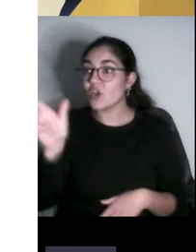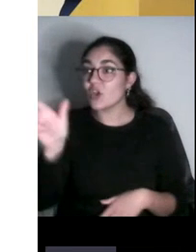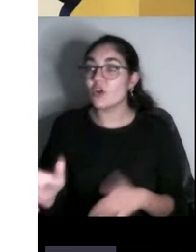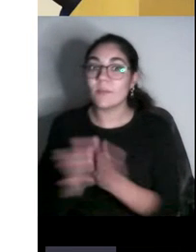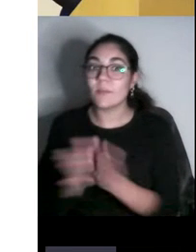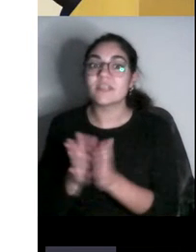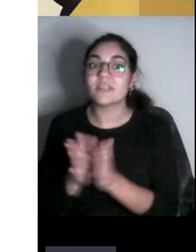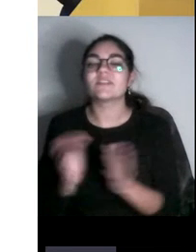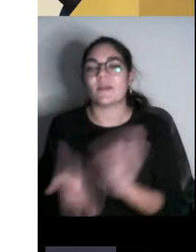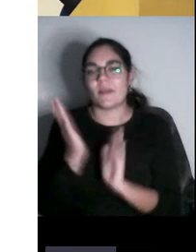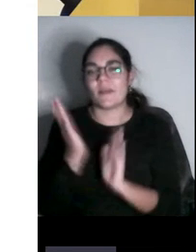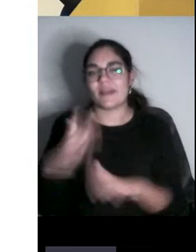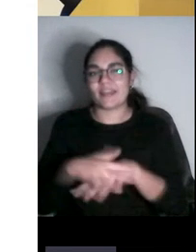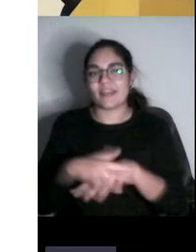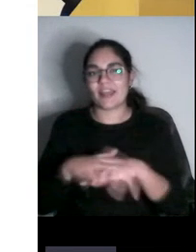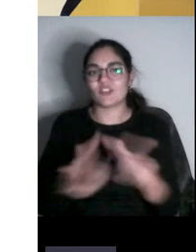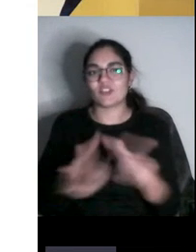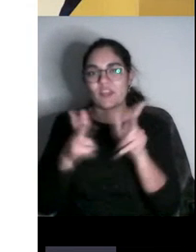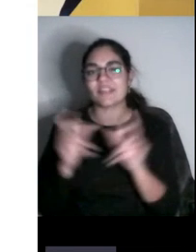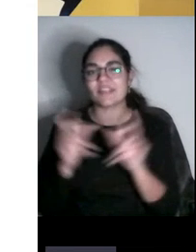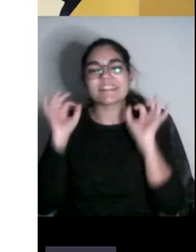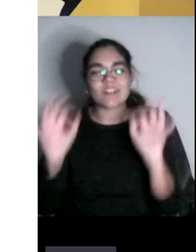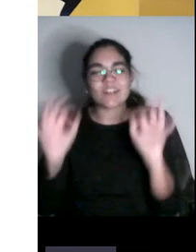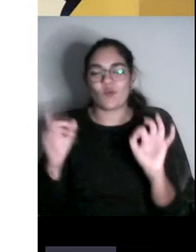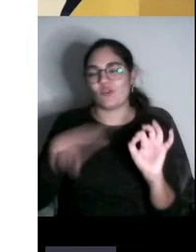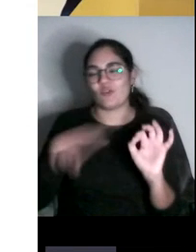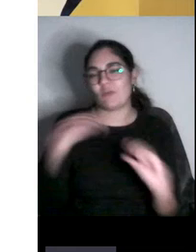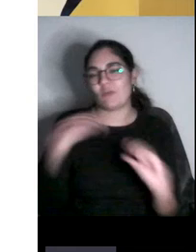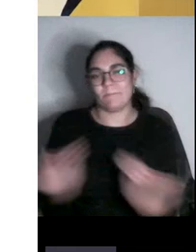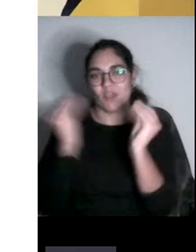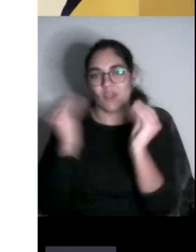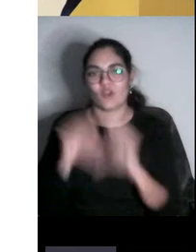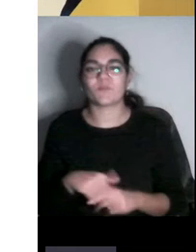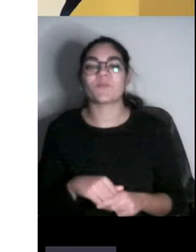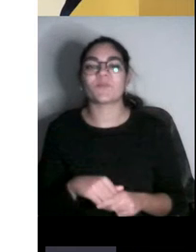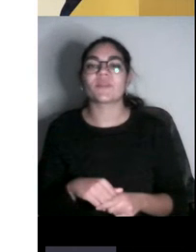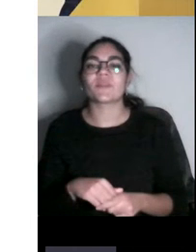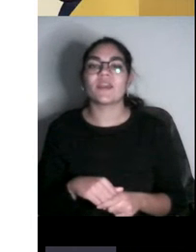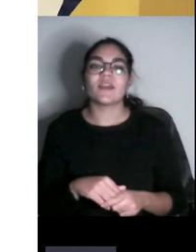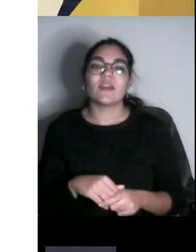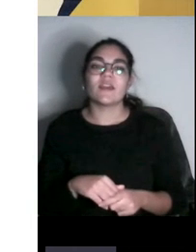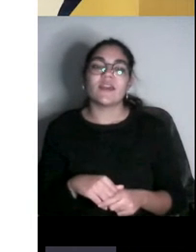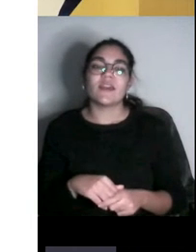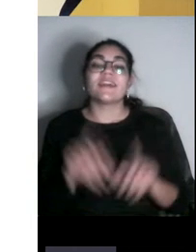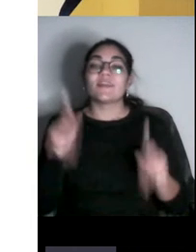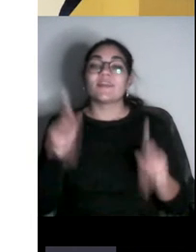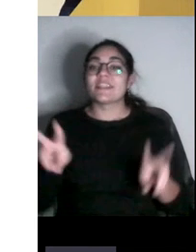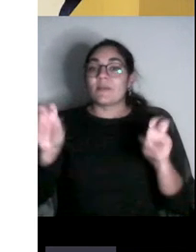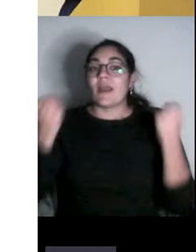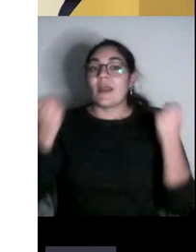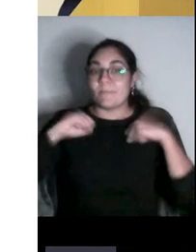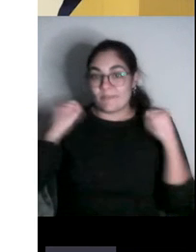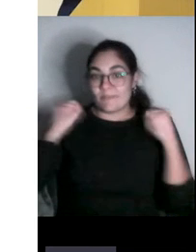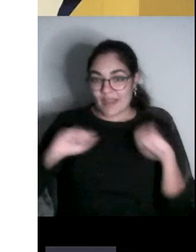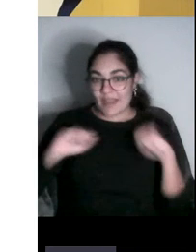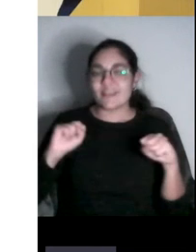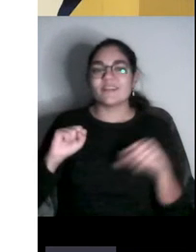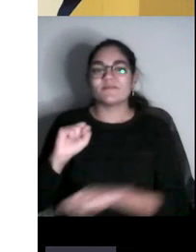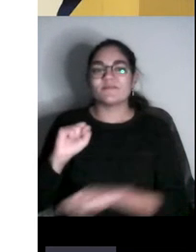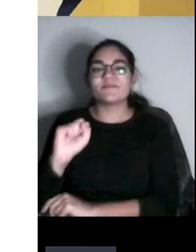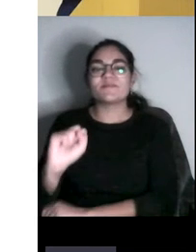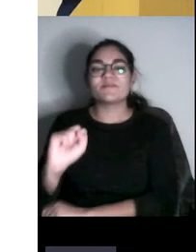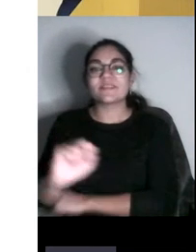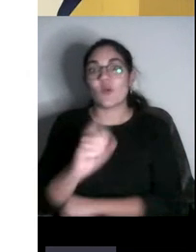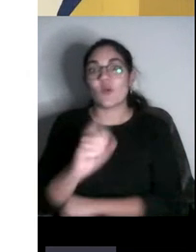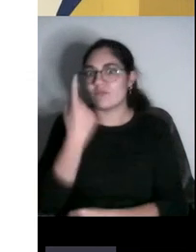sociales y seguro que la próxima vez lo hacemos mejor y en cuanto a la a las prácticas hay una cuestión que no he